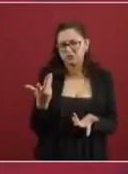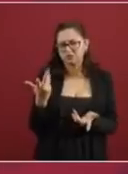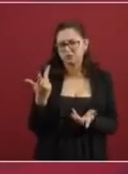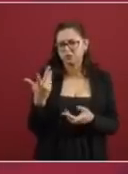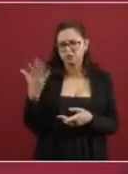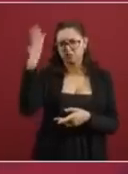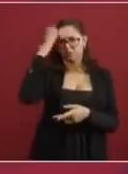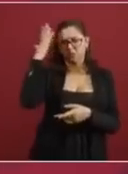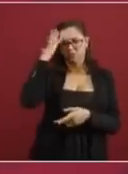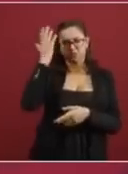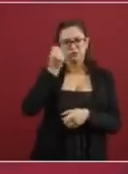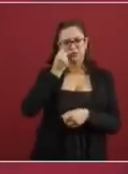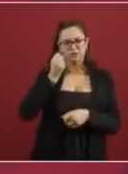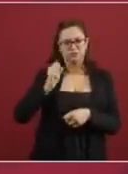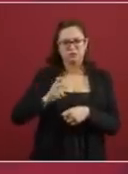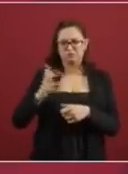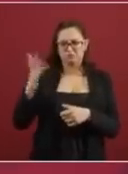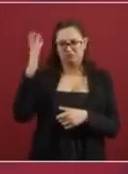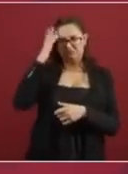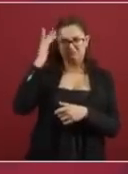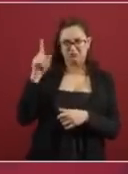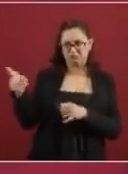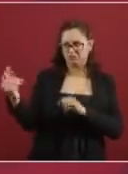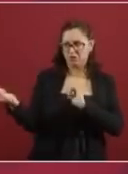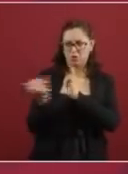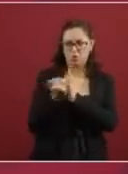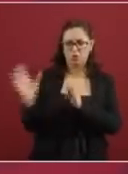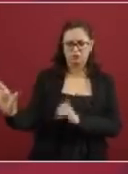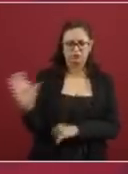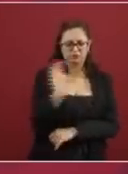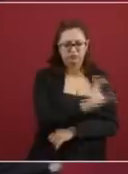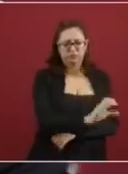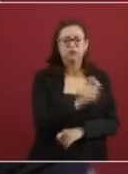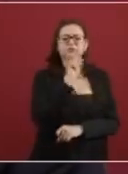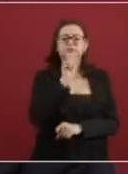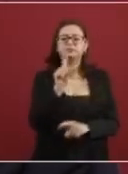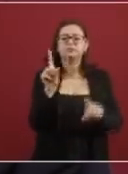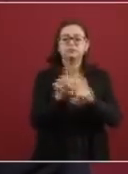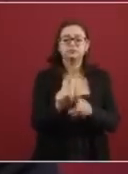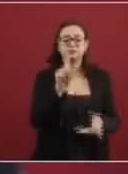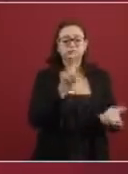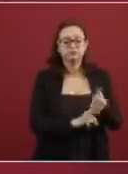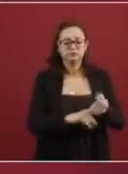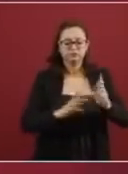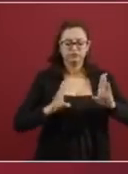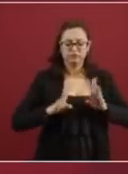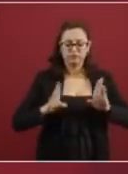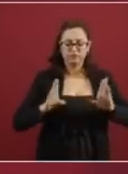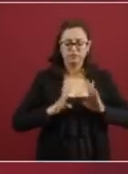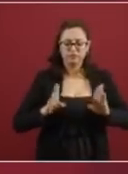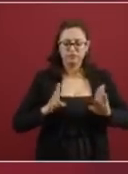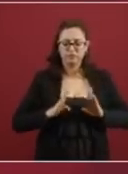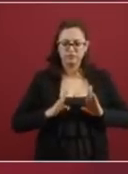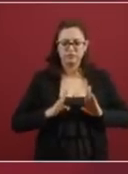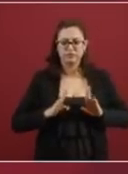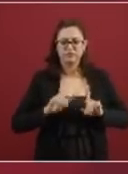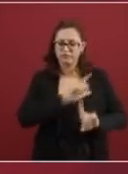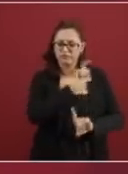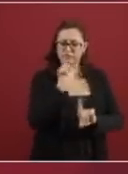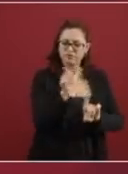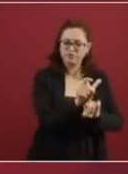además tenían asignado personal militar y también